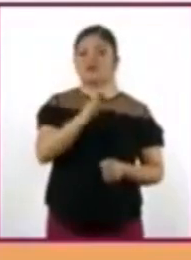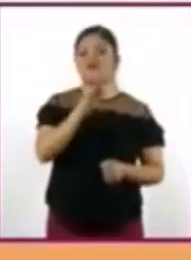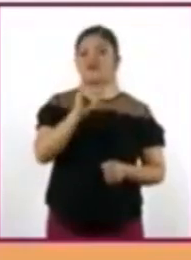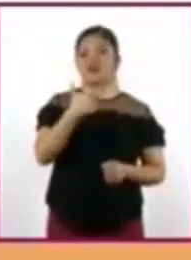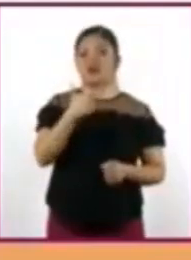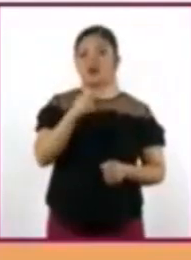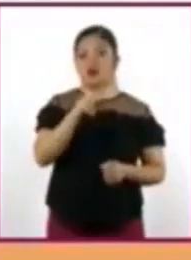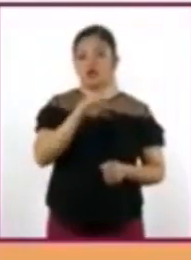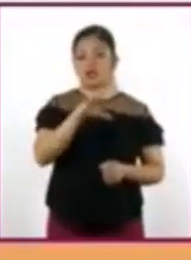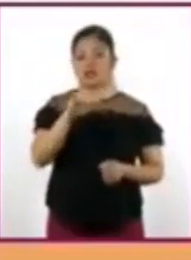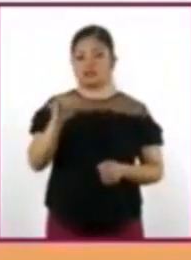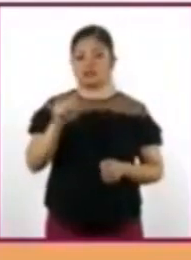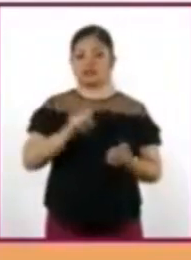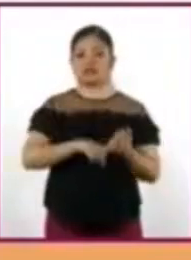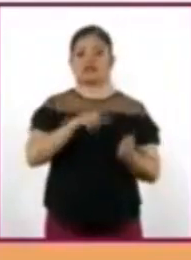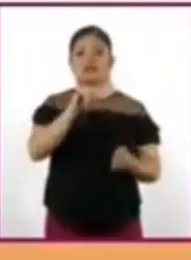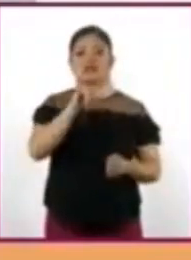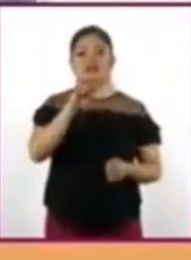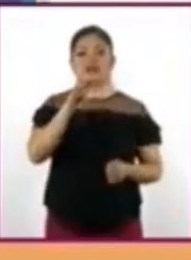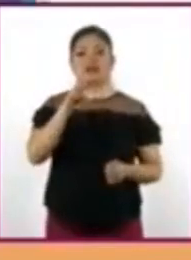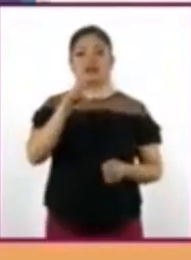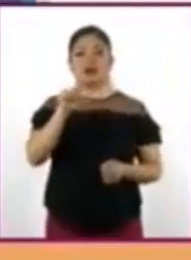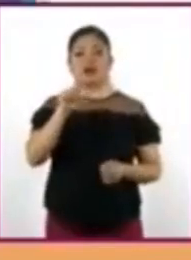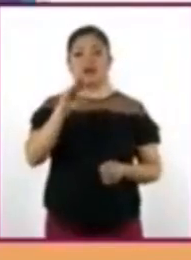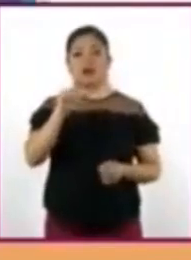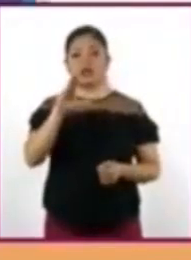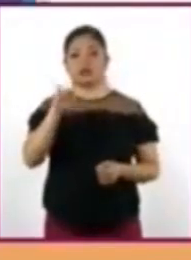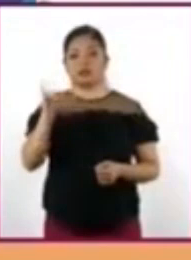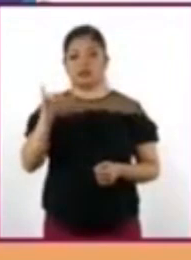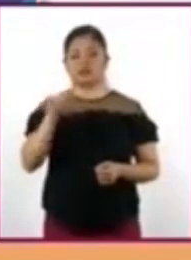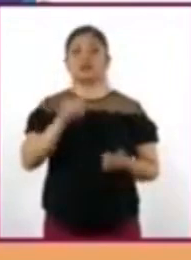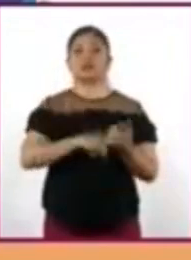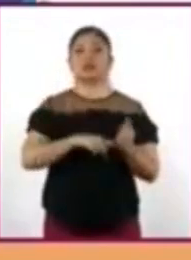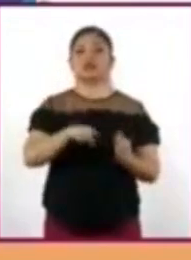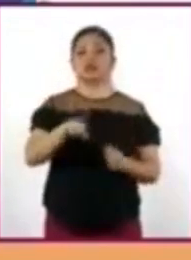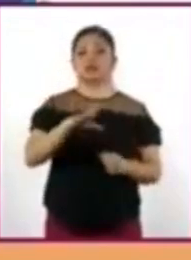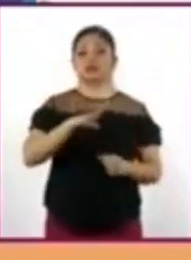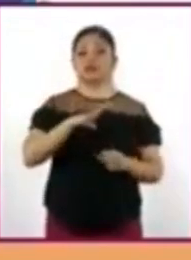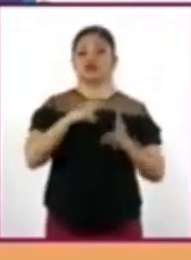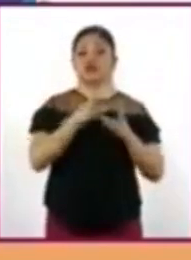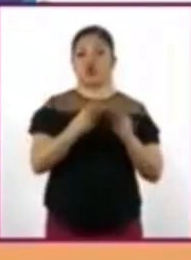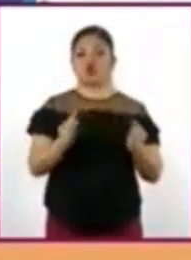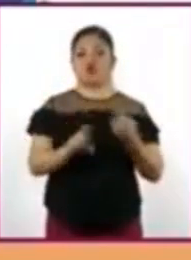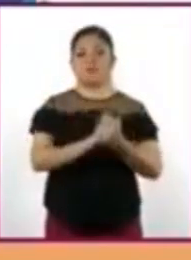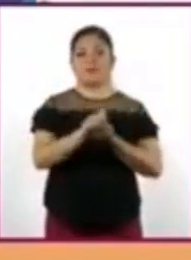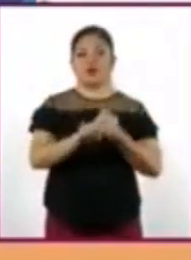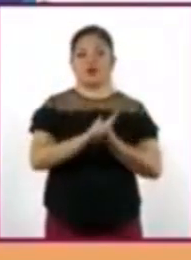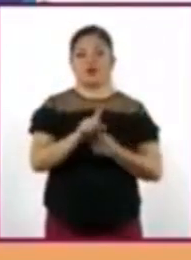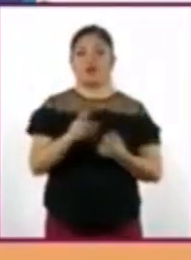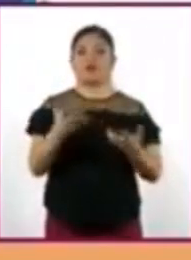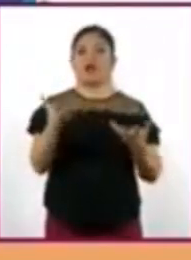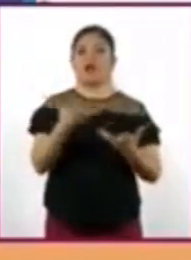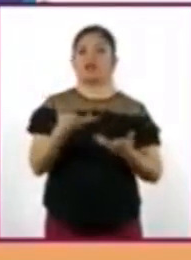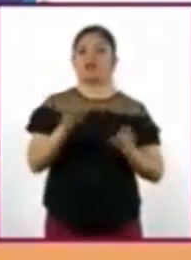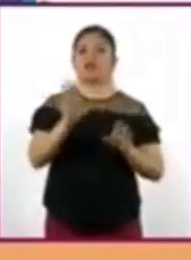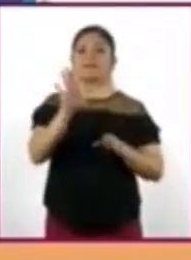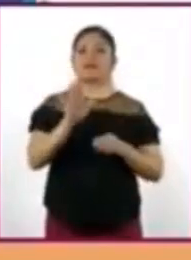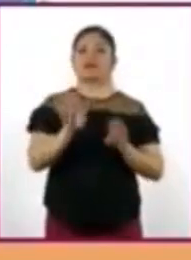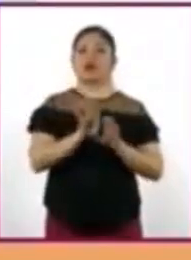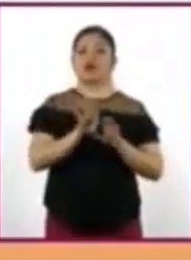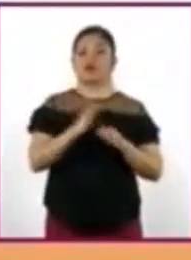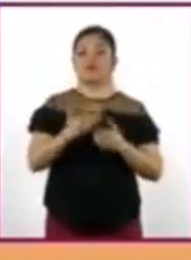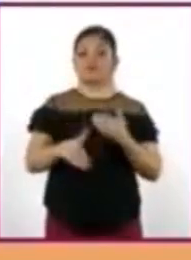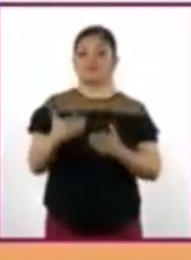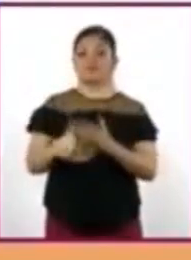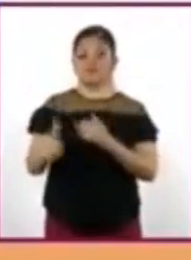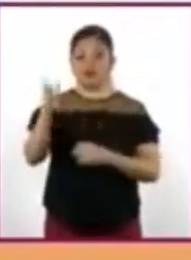en su libro Liber Abaci la sucesión que hoy lleva su nombre, como solución de un problema de cría de conejos. Inicia